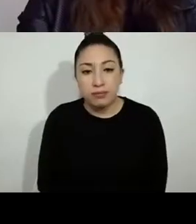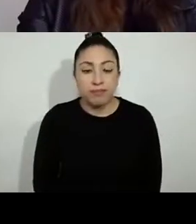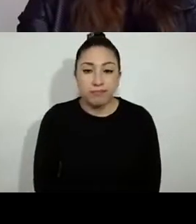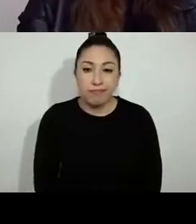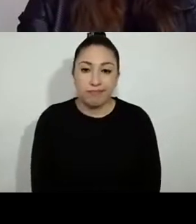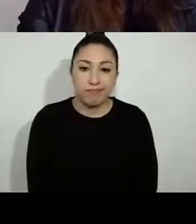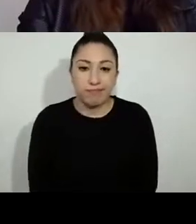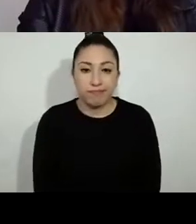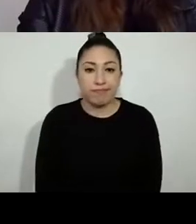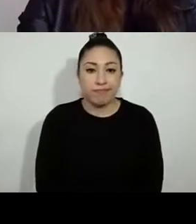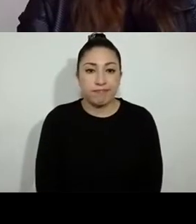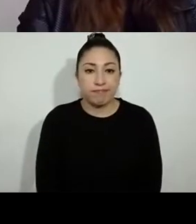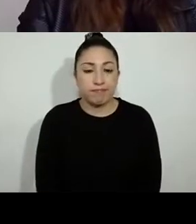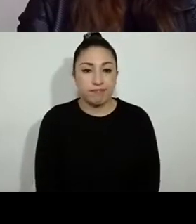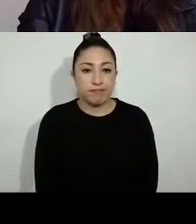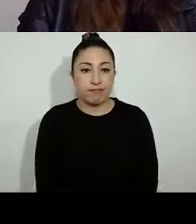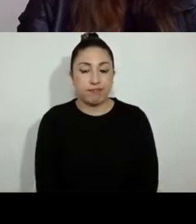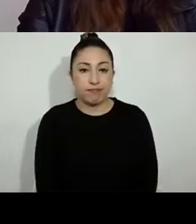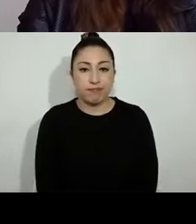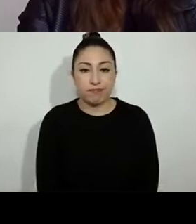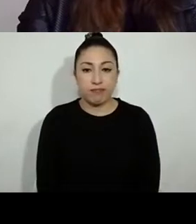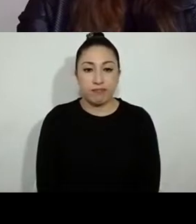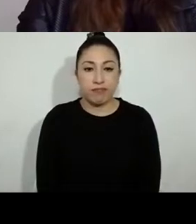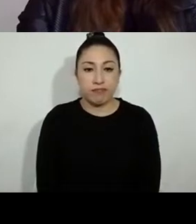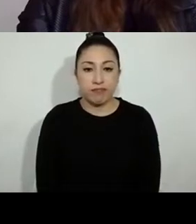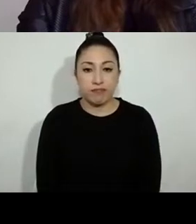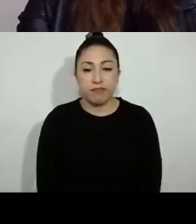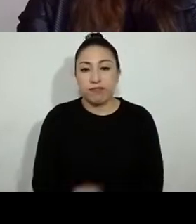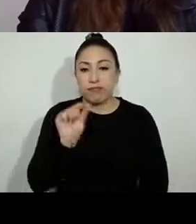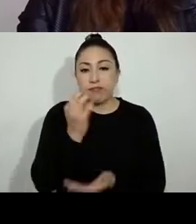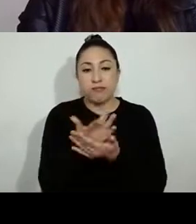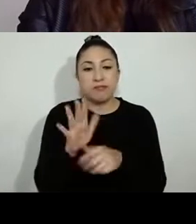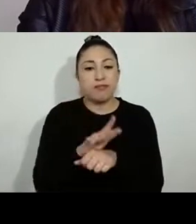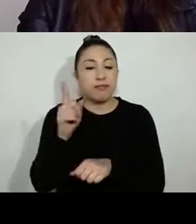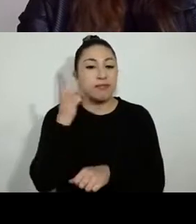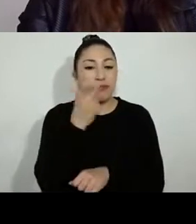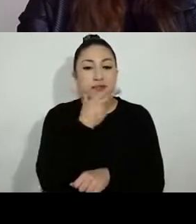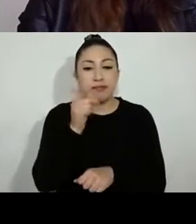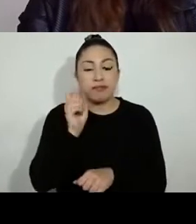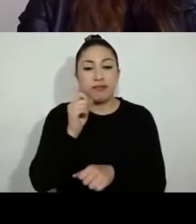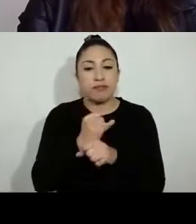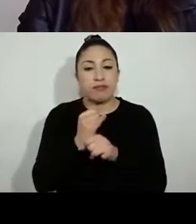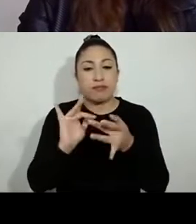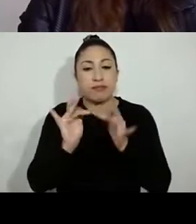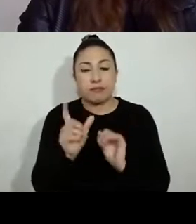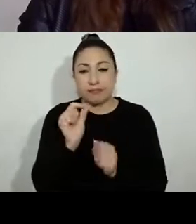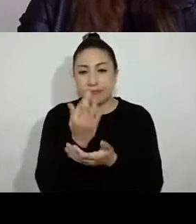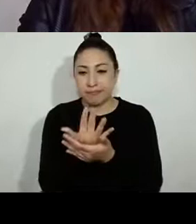Pido tiene problemas de momento, señal. solamente al diputado se le desconectó la red. Pediría un momento de paciencia. Gracias.